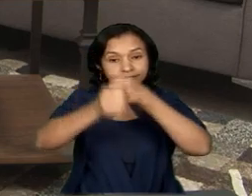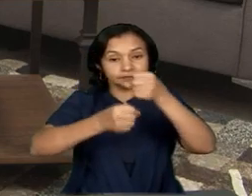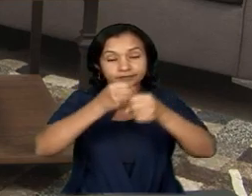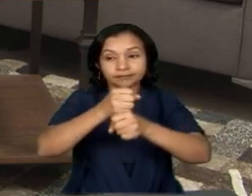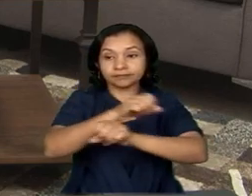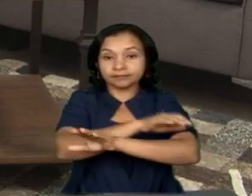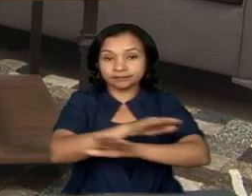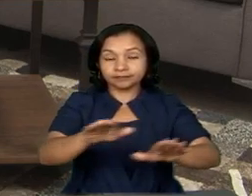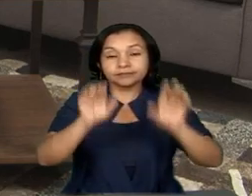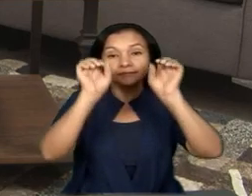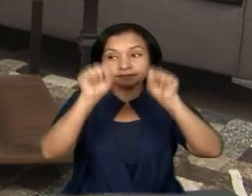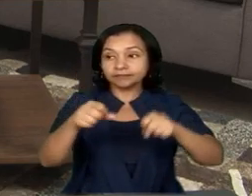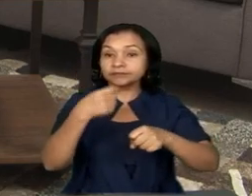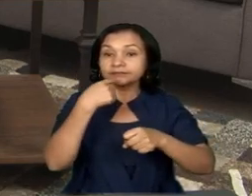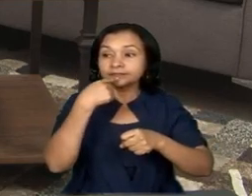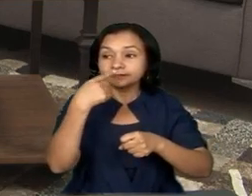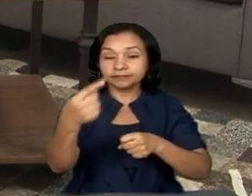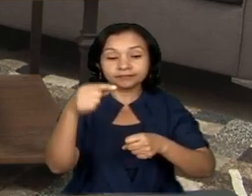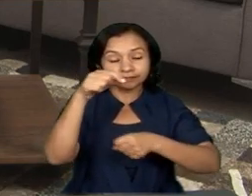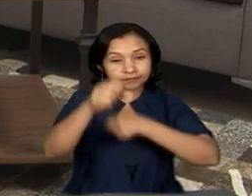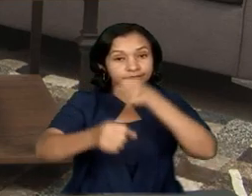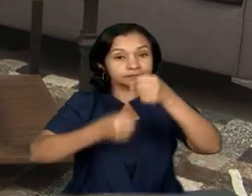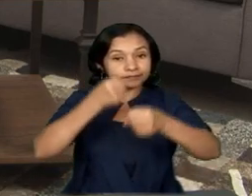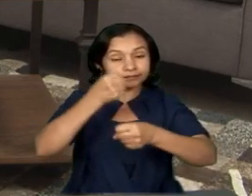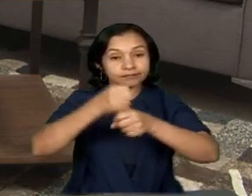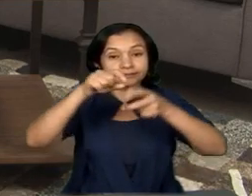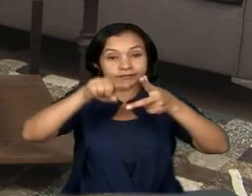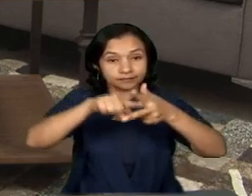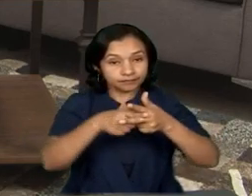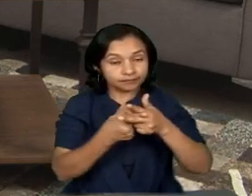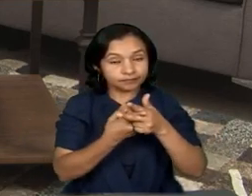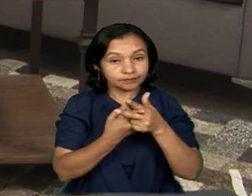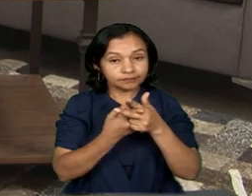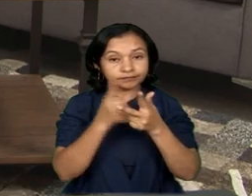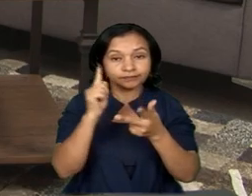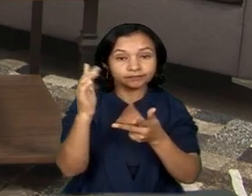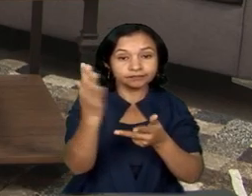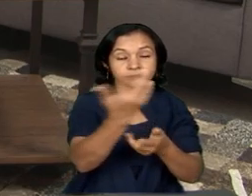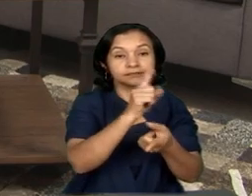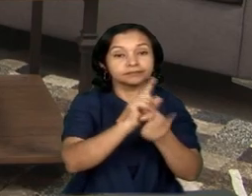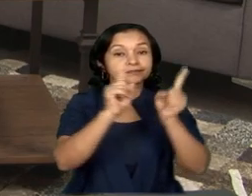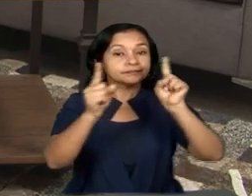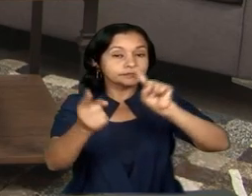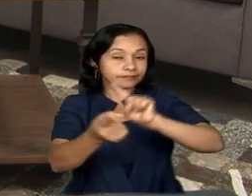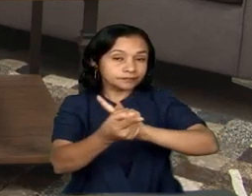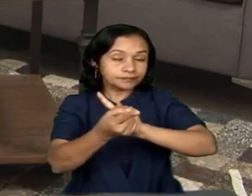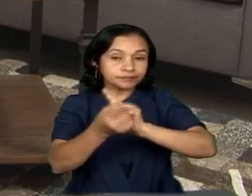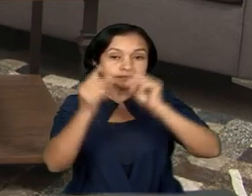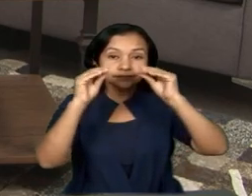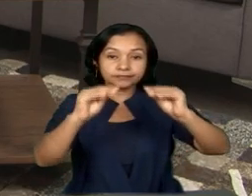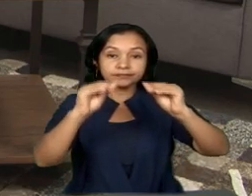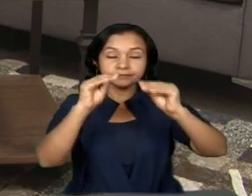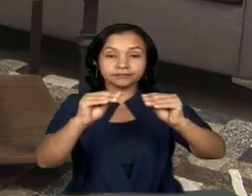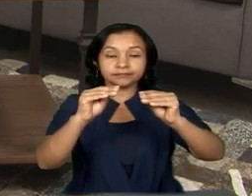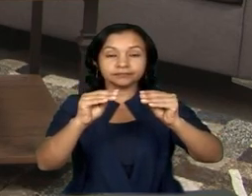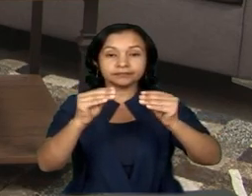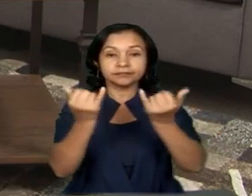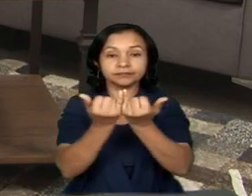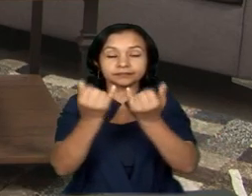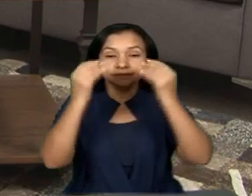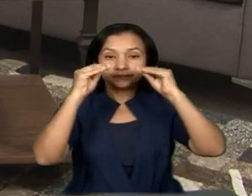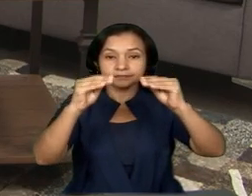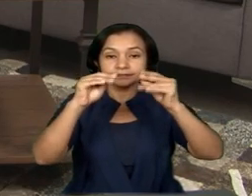favor. Podemos recapitular, por ejemplo, este año inició como parte de toda la transformación del programa educativo, de la currícula en